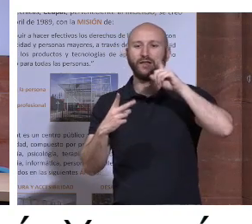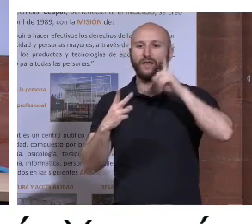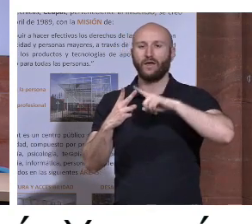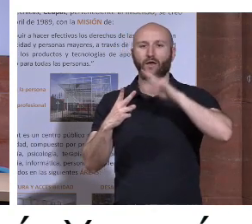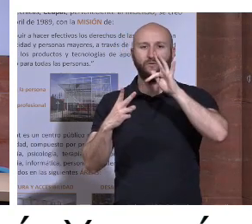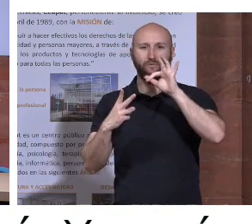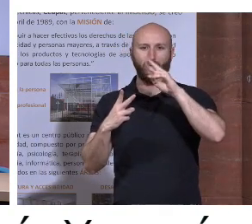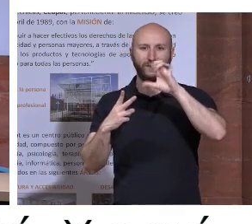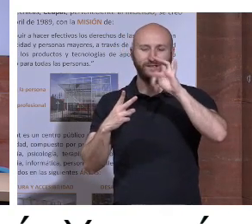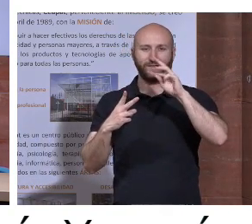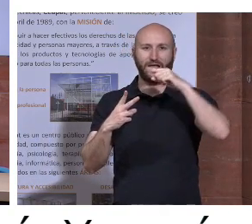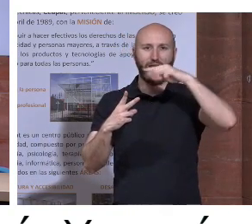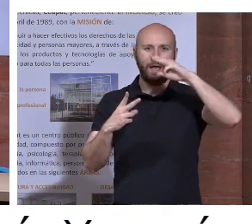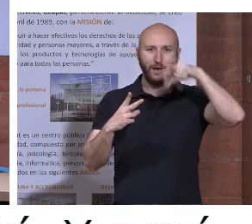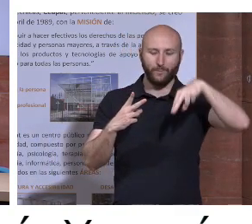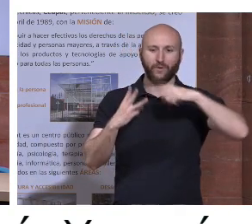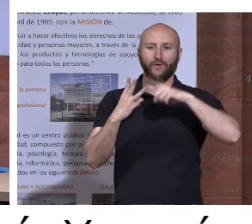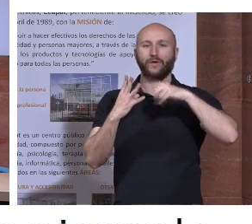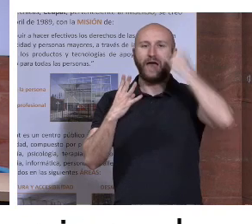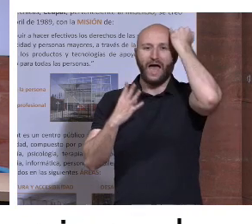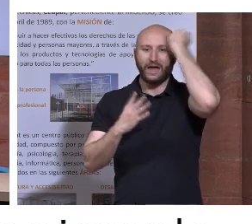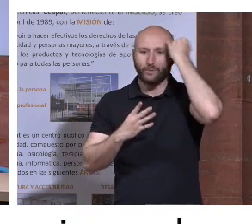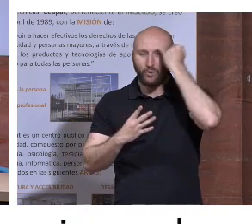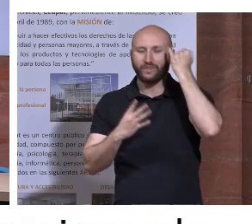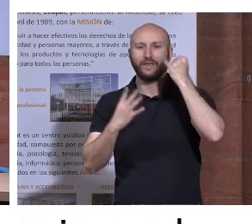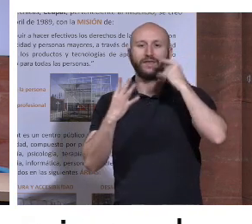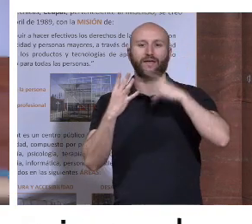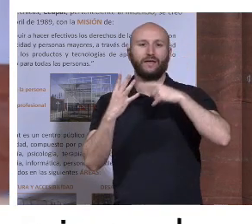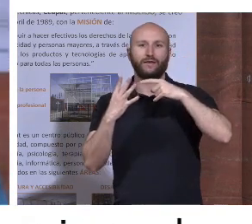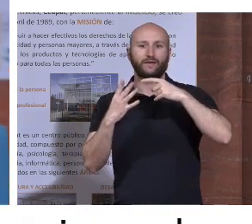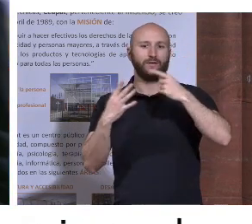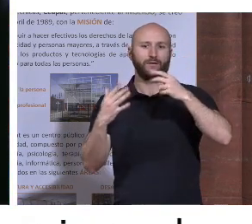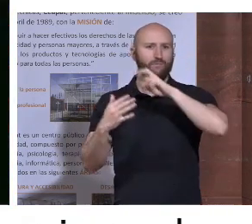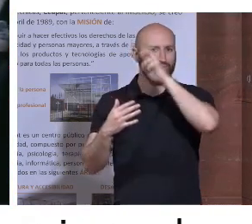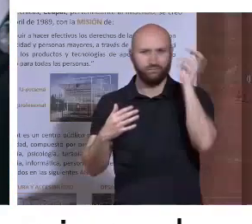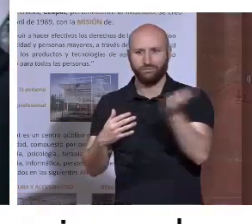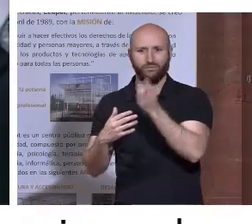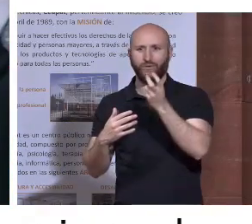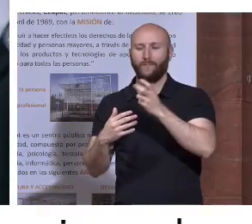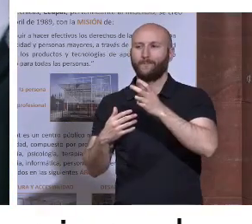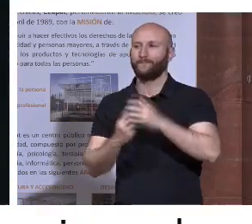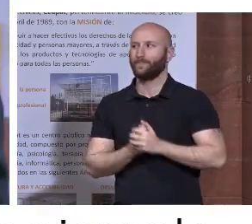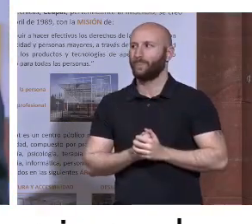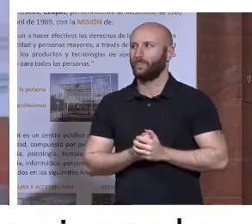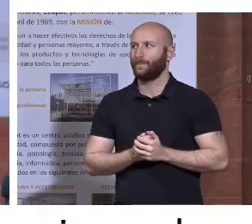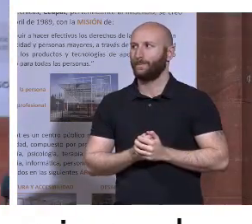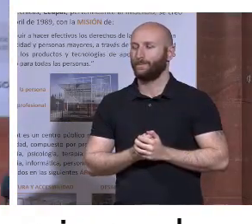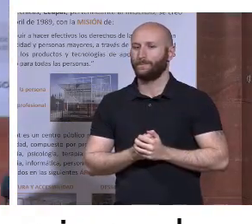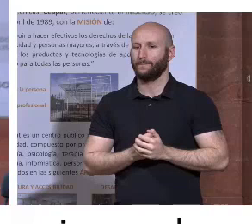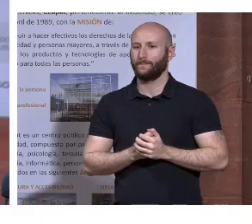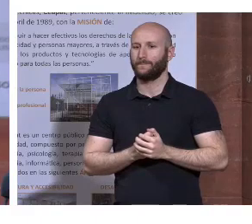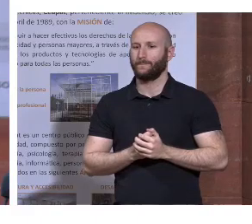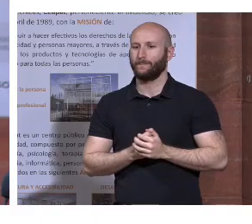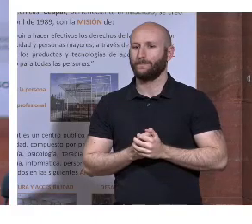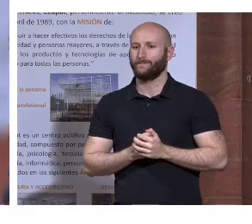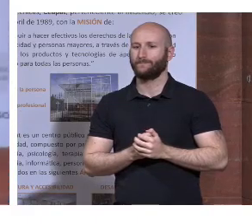Gump, Super Oso, Harry Potter... Que, por cierto, no es primo mío. No, que hay gente que piensa que como es mago y yo también,